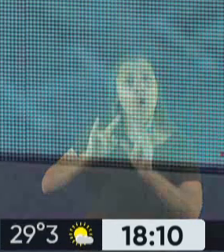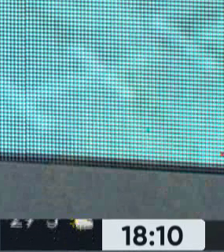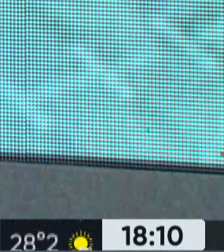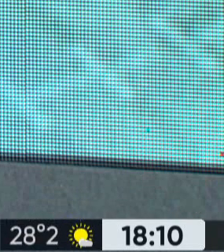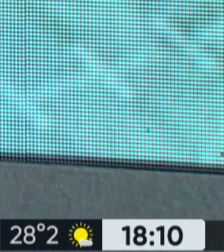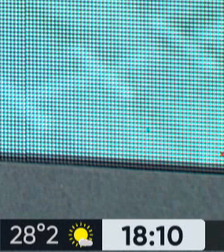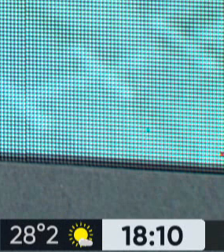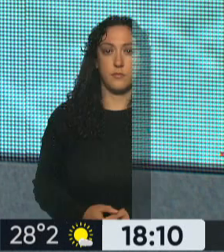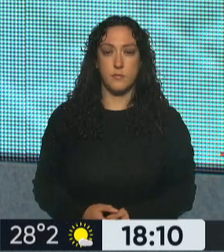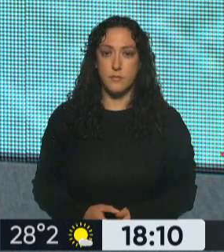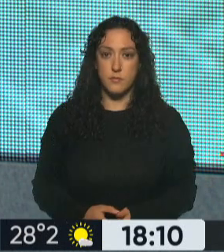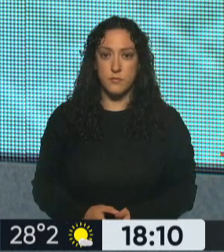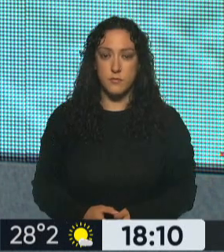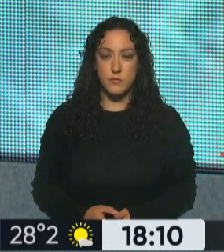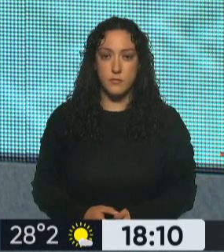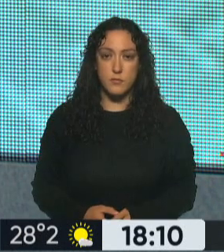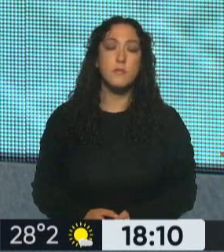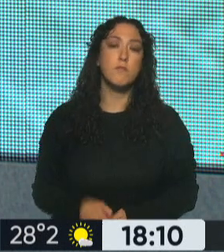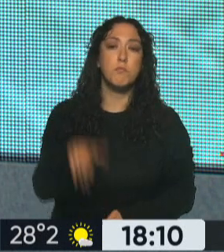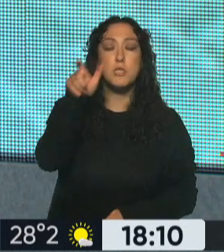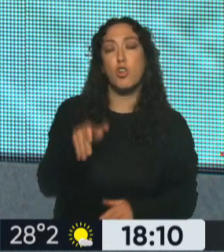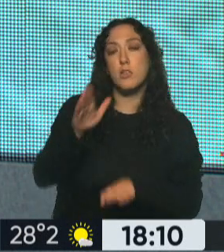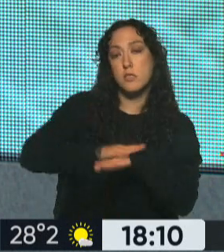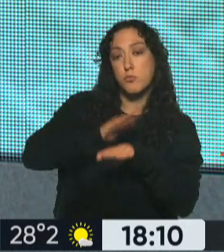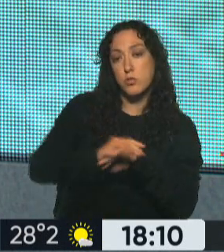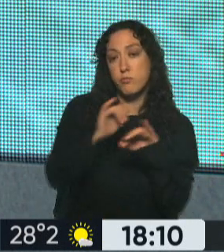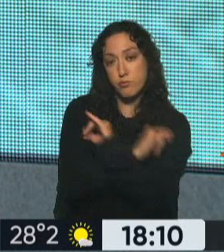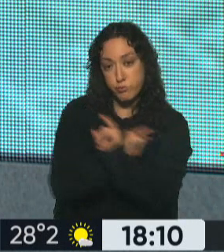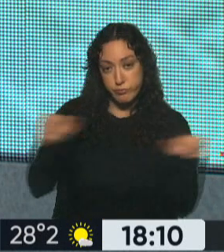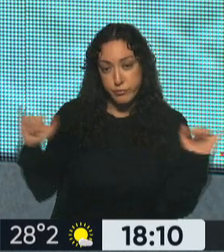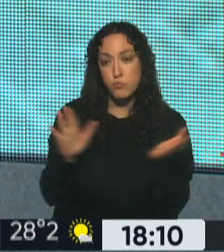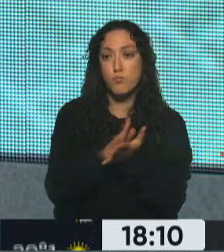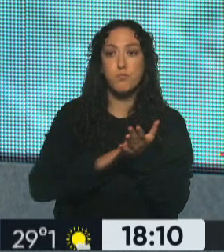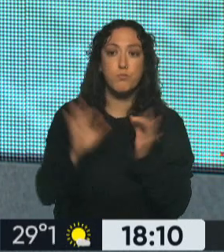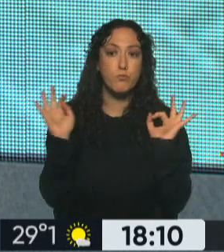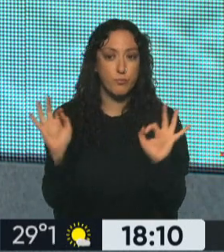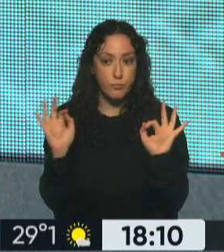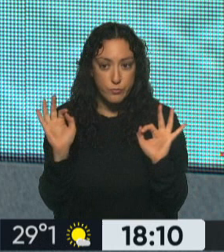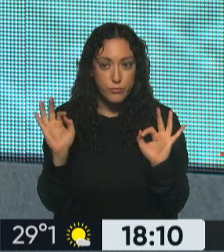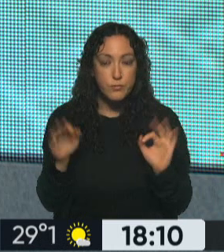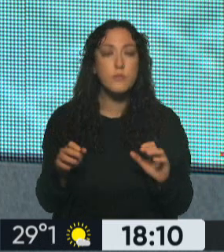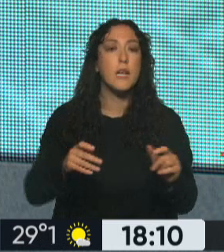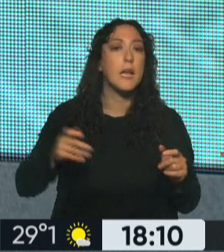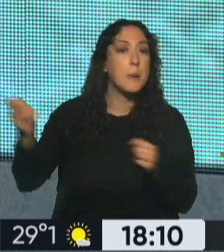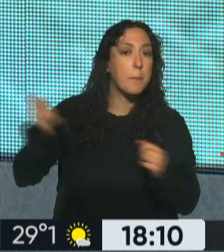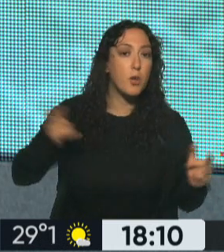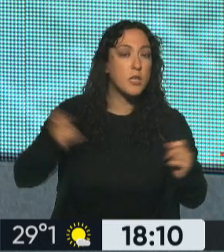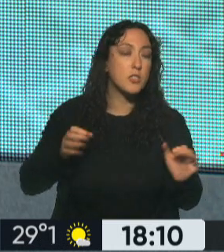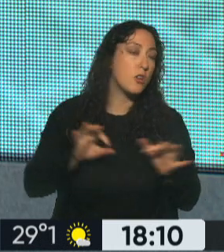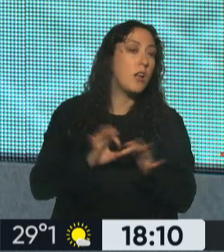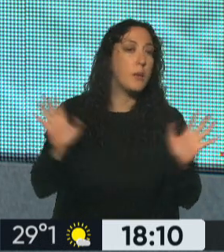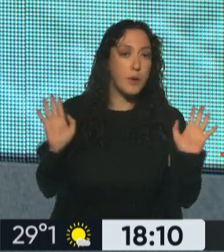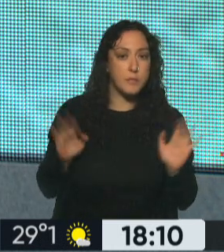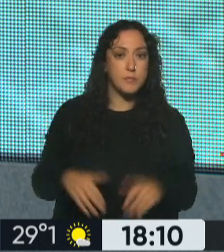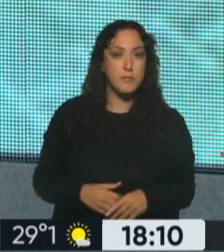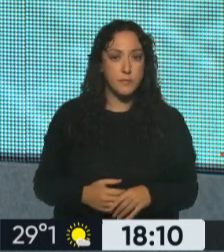importadores bueno para El Vocero quedará resuelta se liberan importaciones